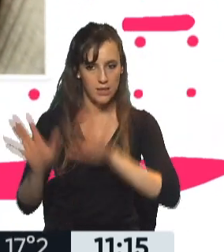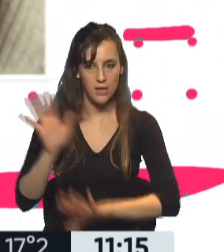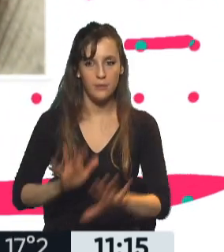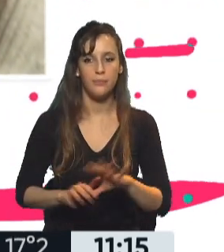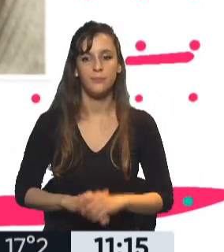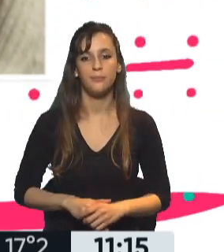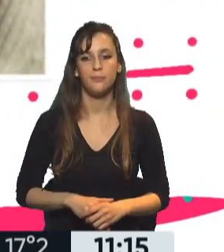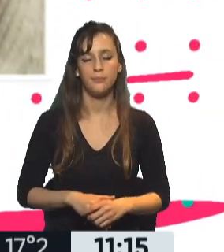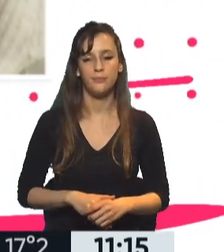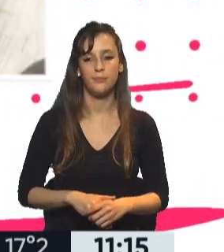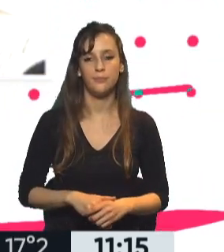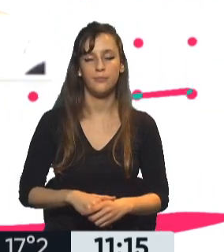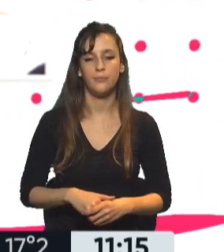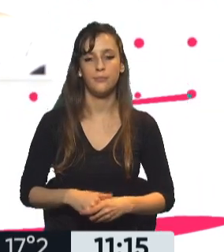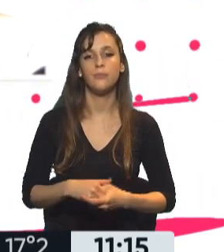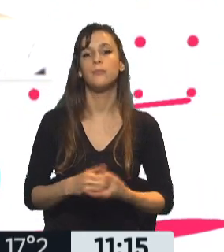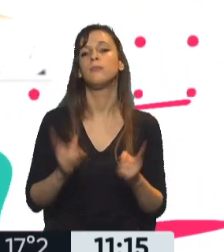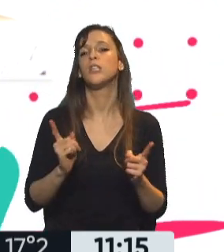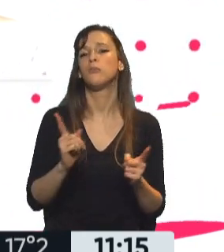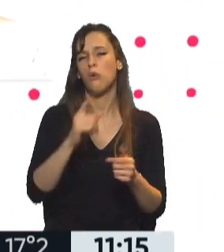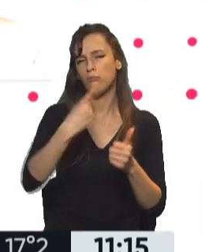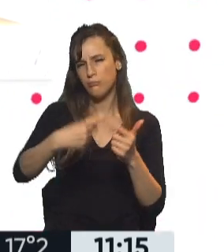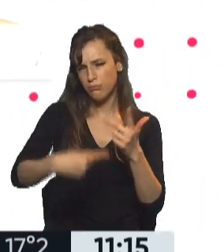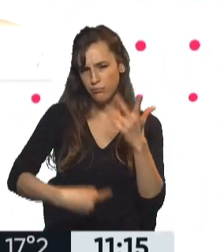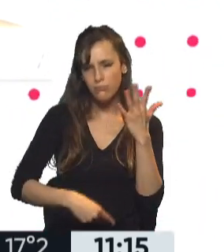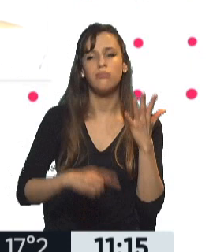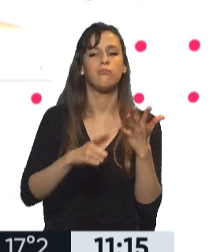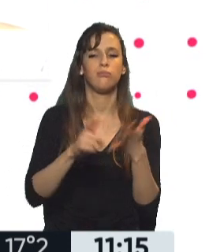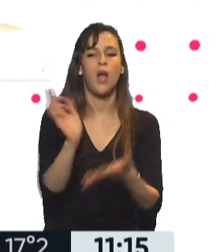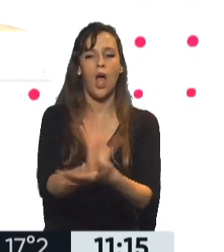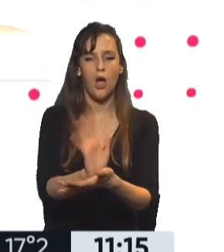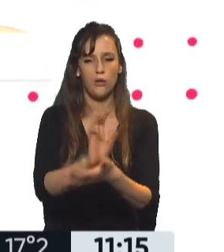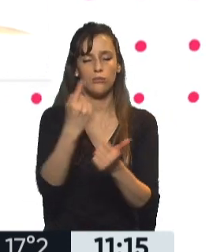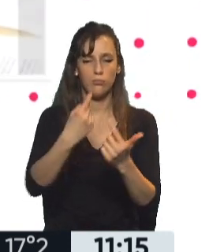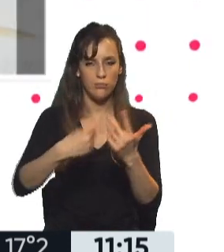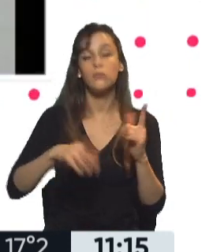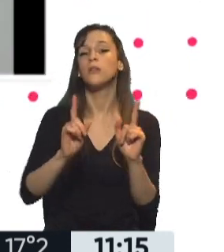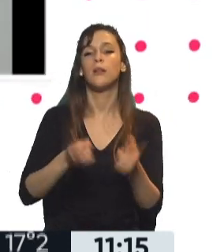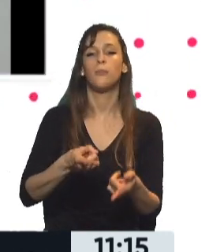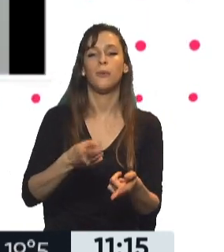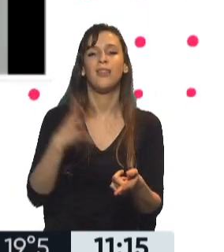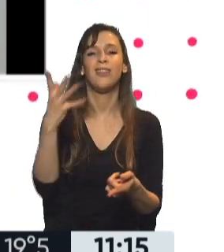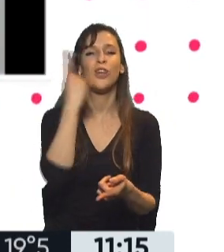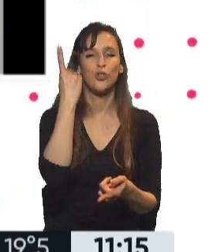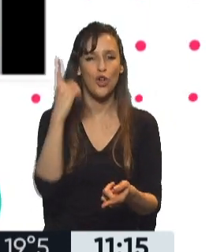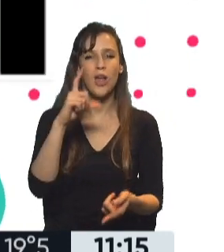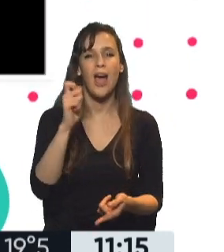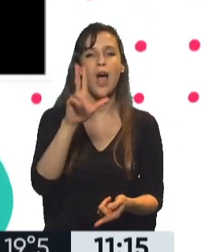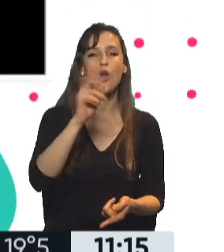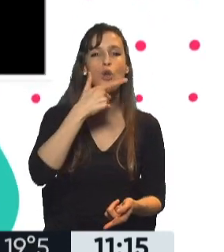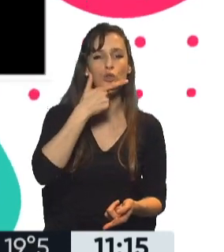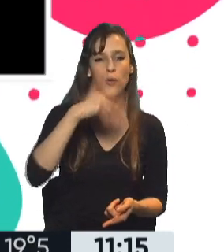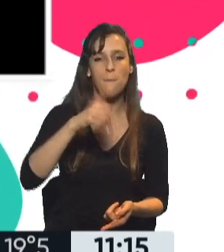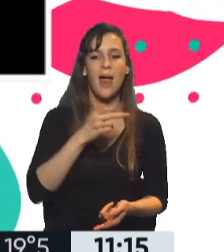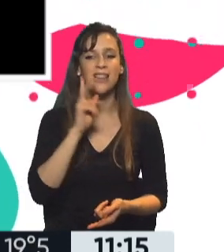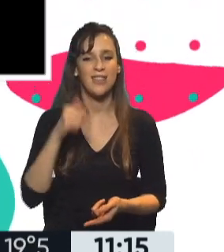está Ingrid Pelicori, donde está Alejo Ortiz, Ana Higada, que dirige Carlos De Martino. Qué bueno. Y esto fue en el año